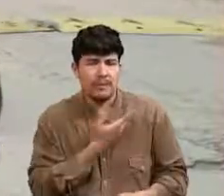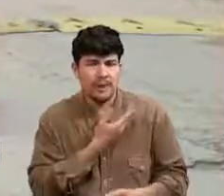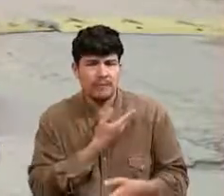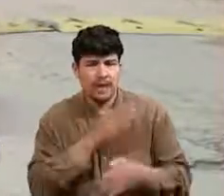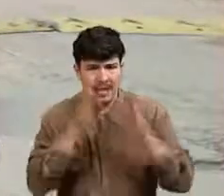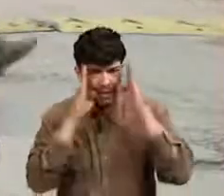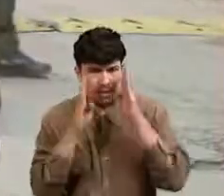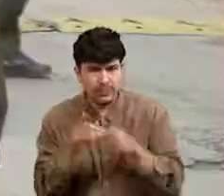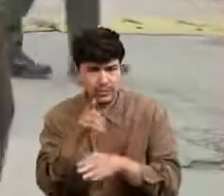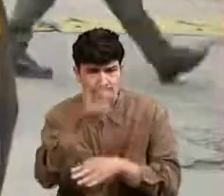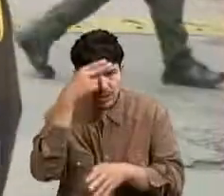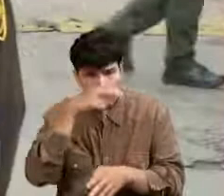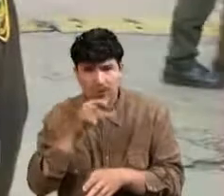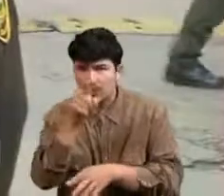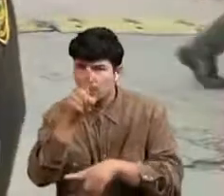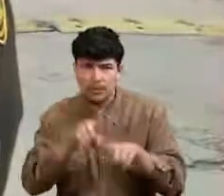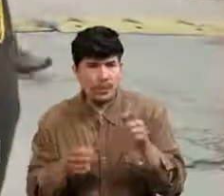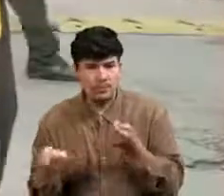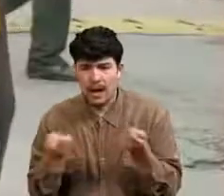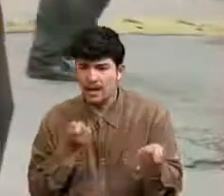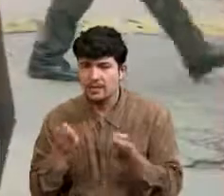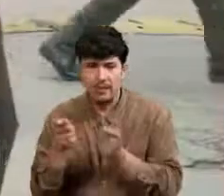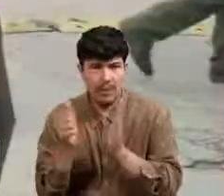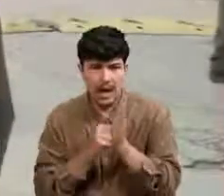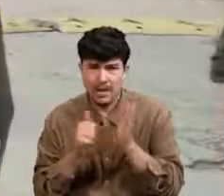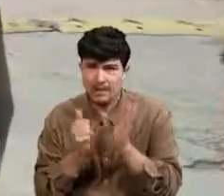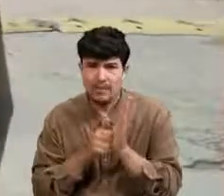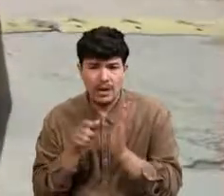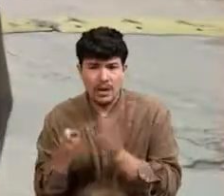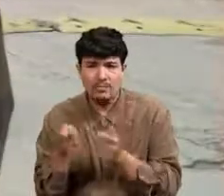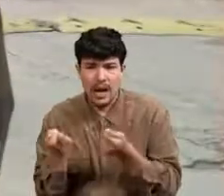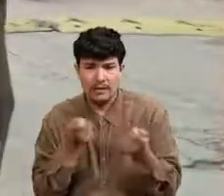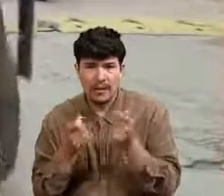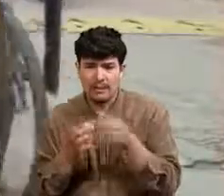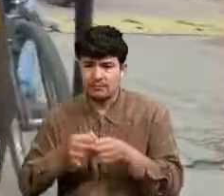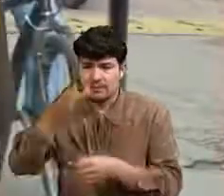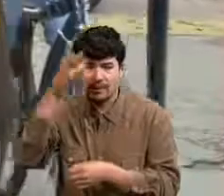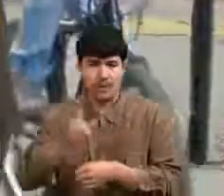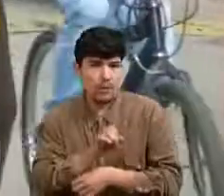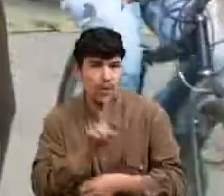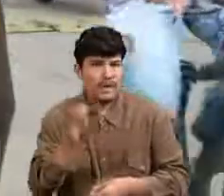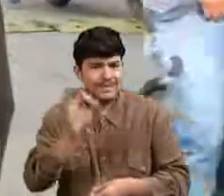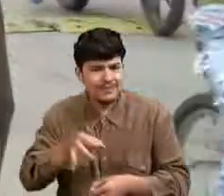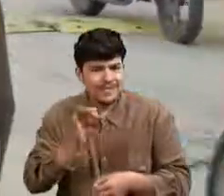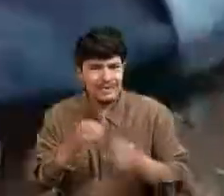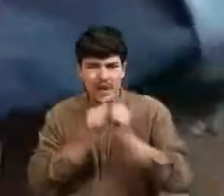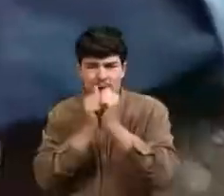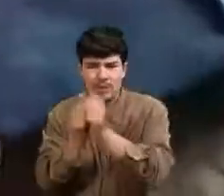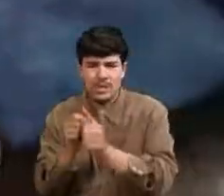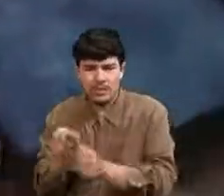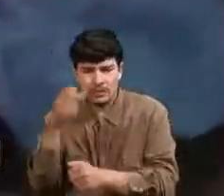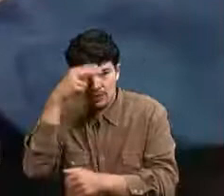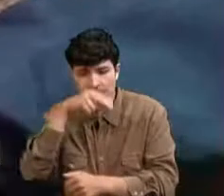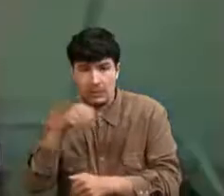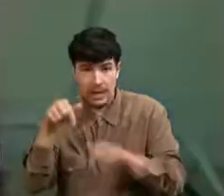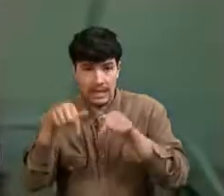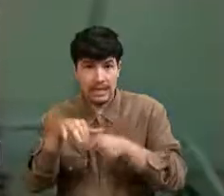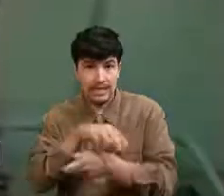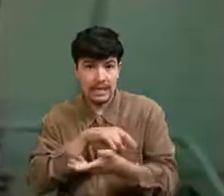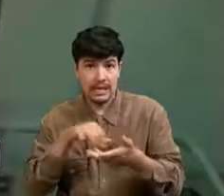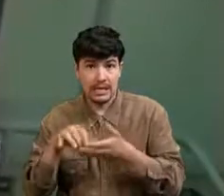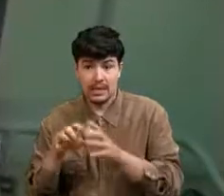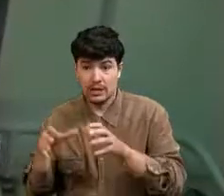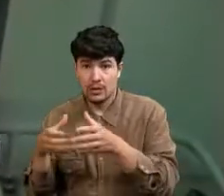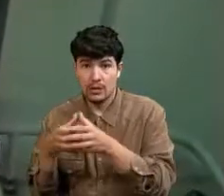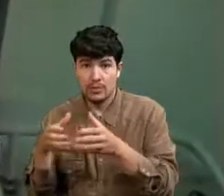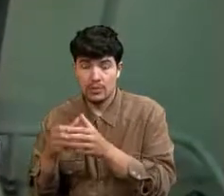no manipular este tipo de elementos y estar acompañando a nuestros hijos en todo momento. En Santander, el grupo de